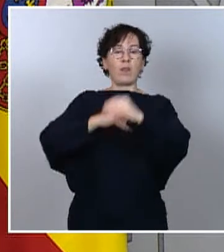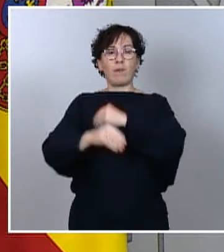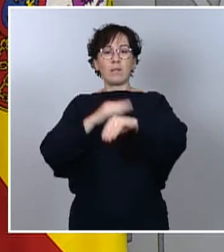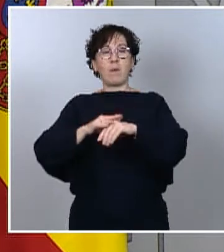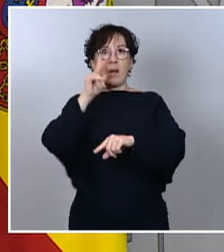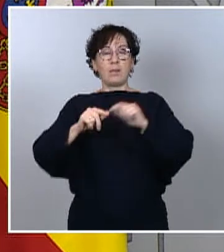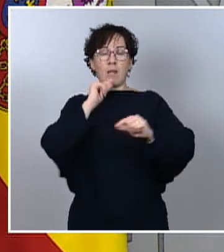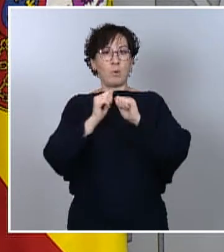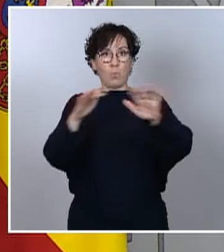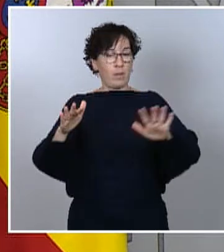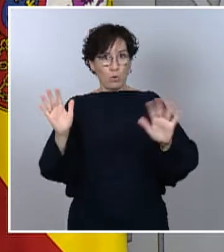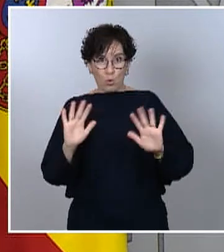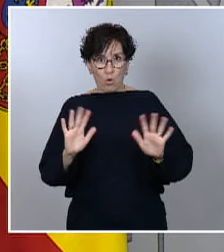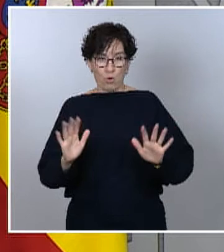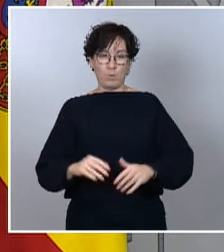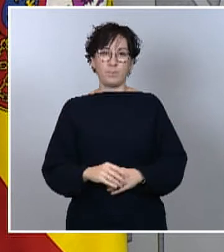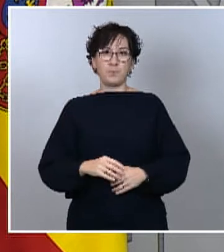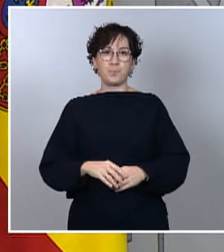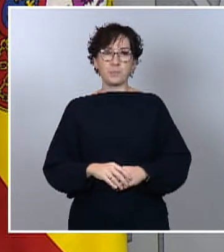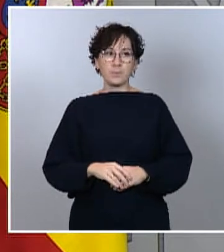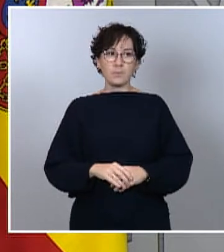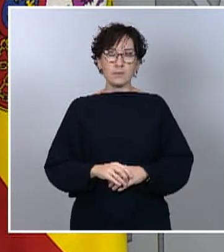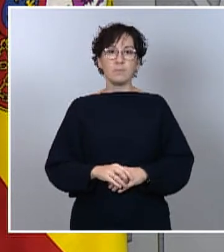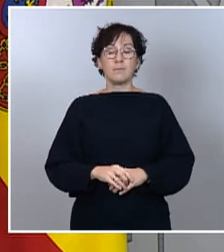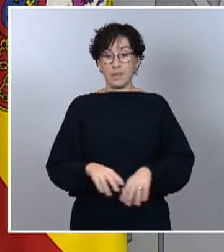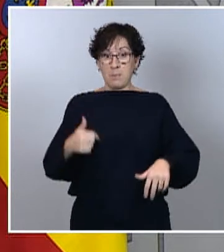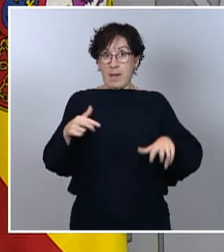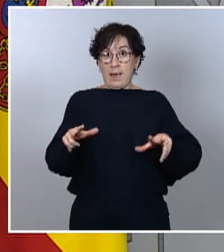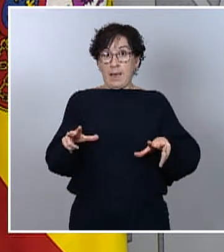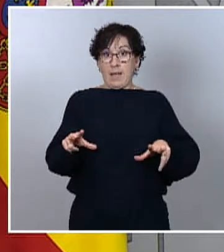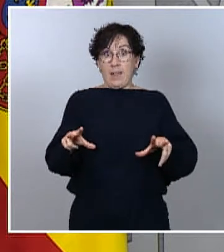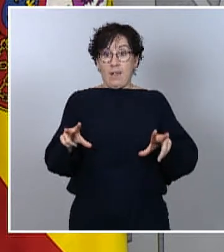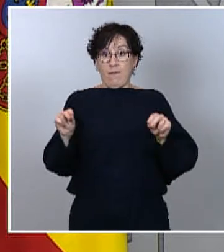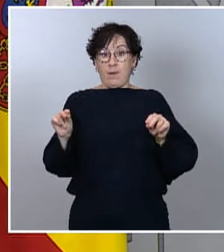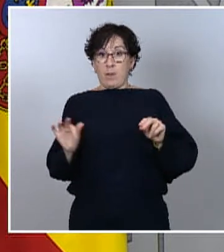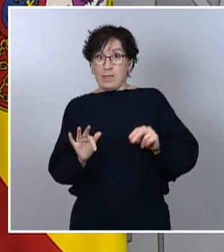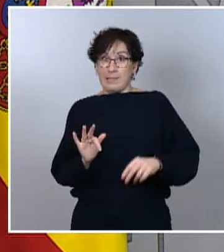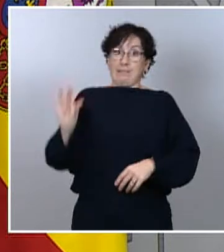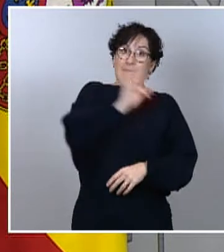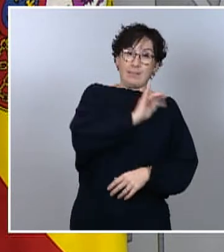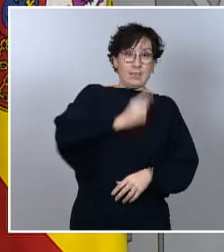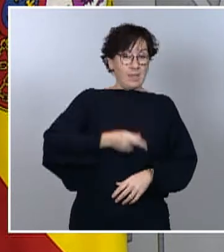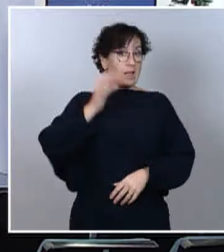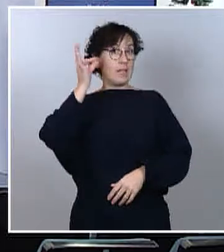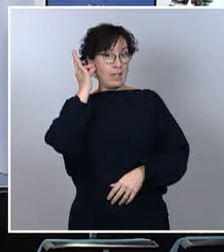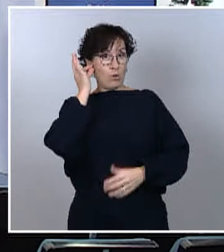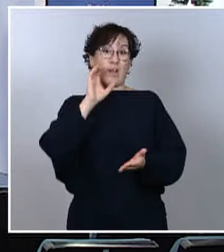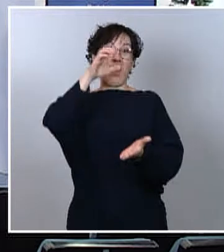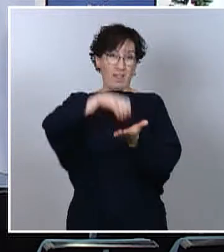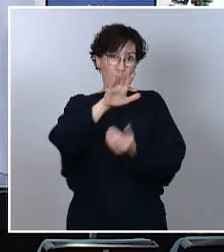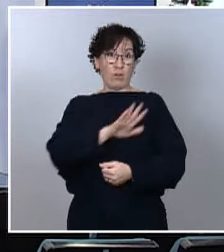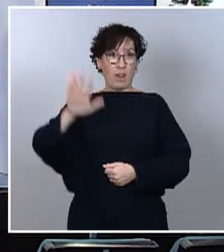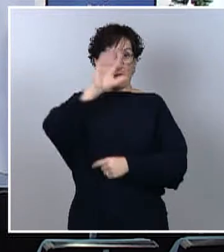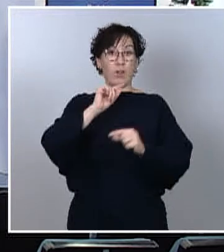Y para finalizar mi intervención, y antes de pasar la palabra a la directora del Centro Nacional de Epidemiología, que es quien les va a informar